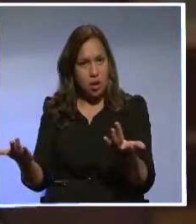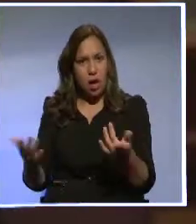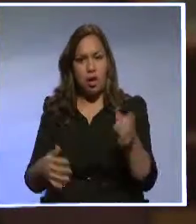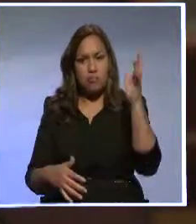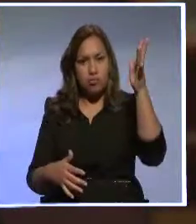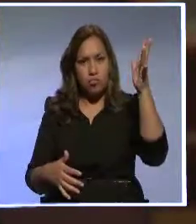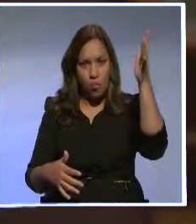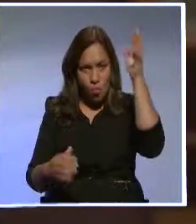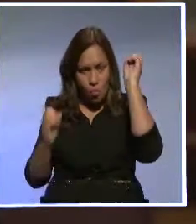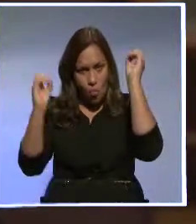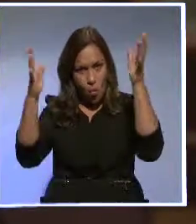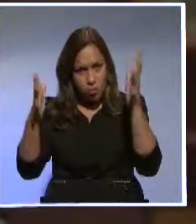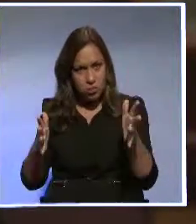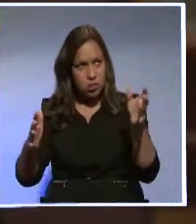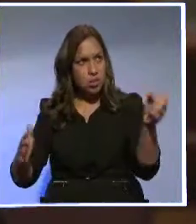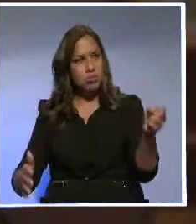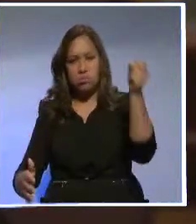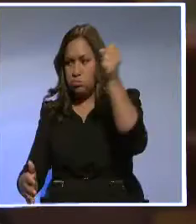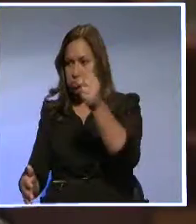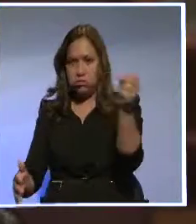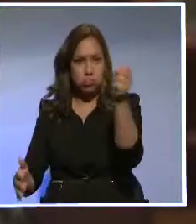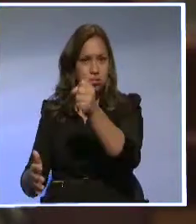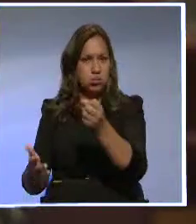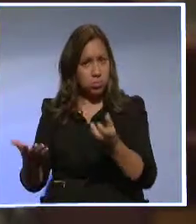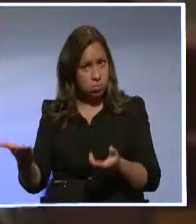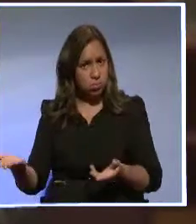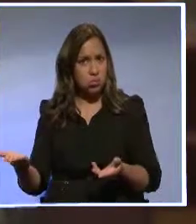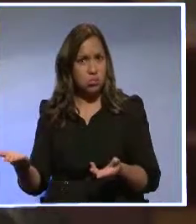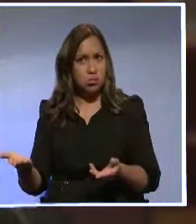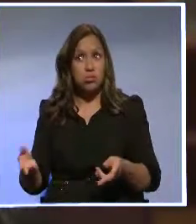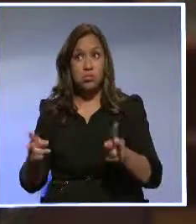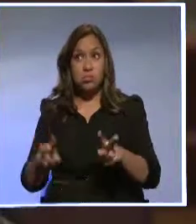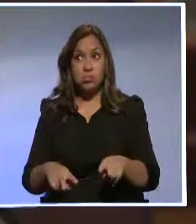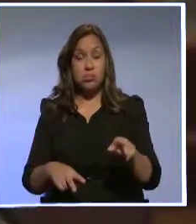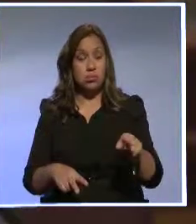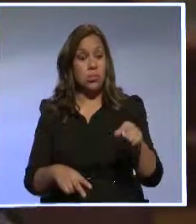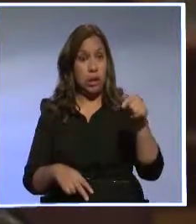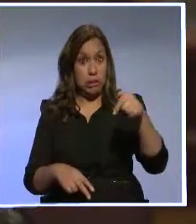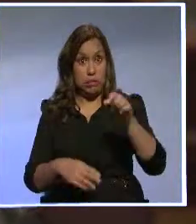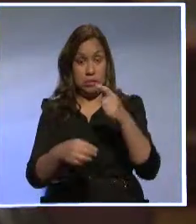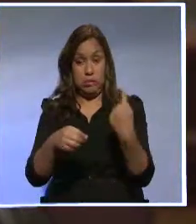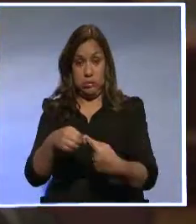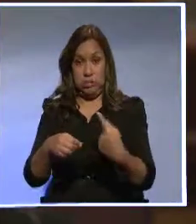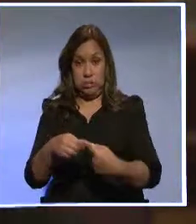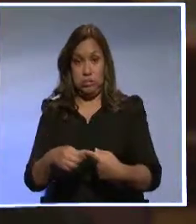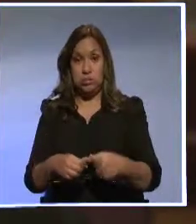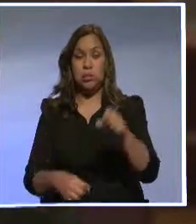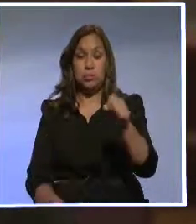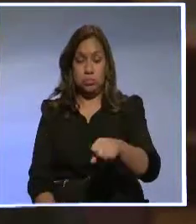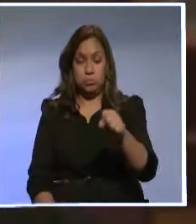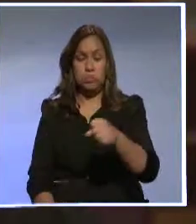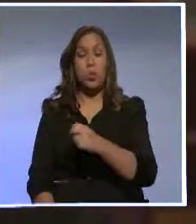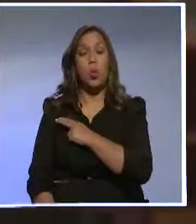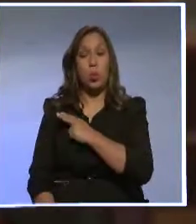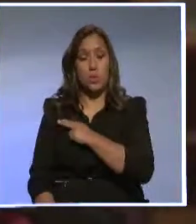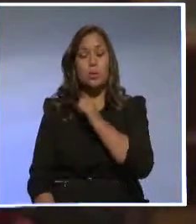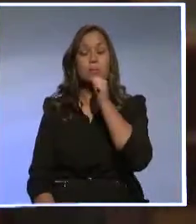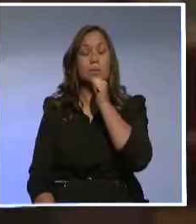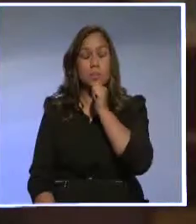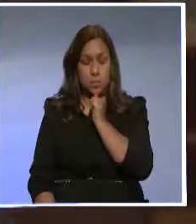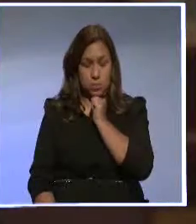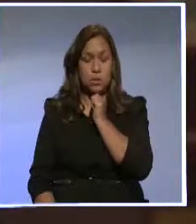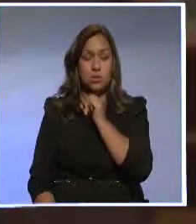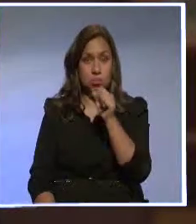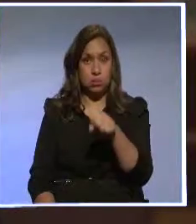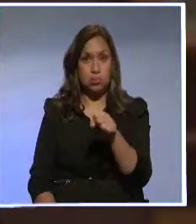a ello nosotros podemos ver cómo en quito- existen universidades privadas que permanentemente levantan